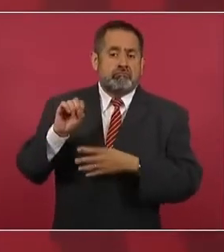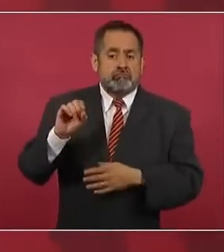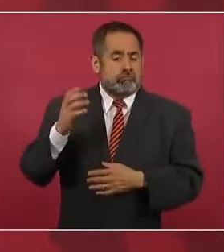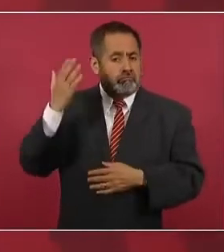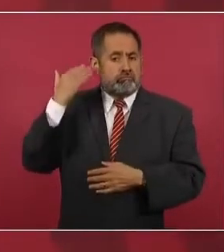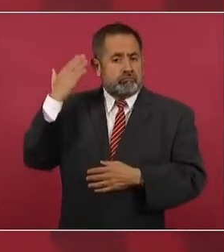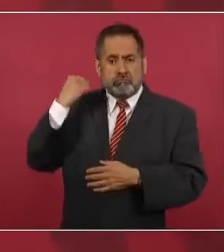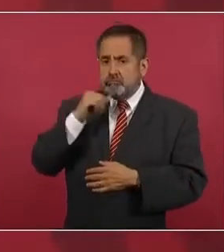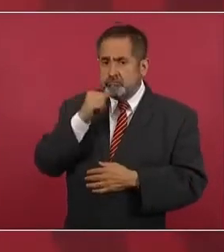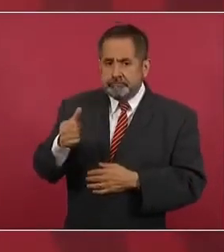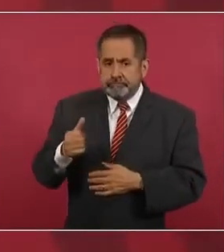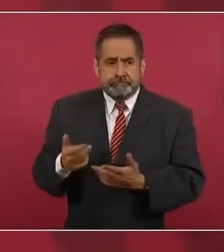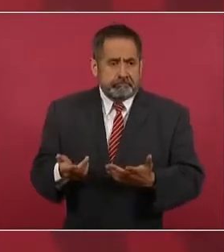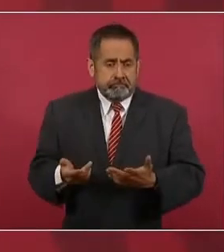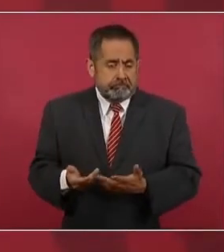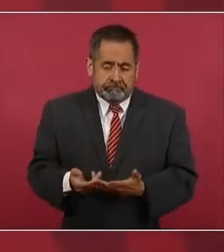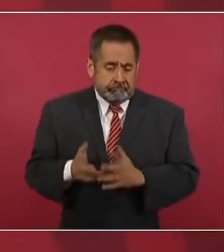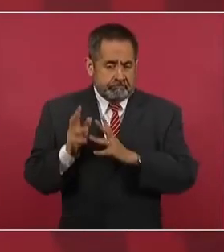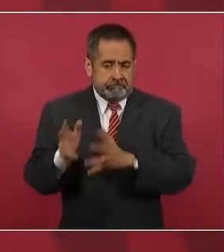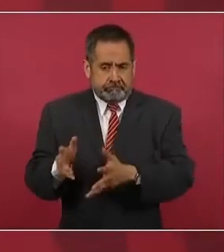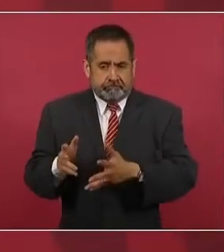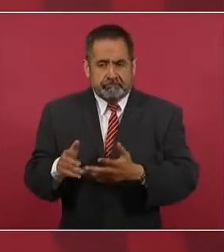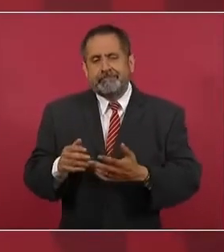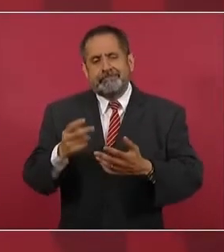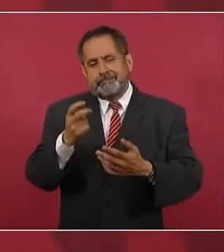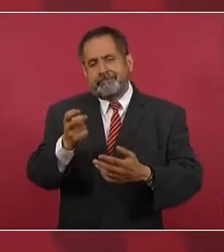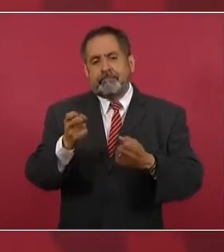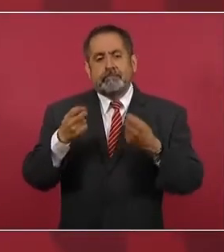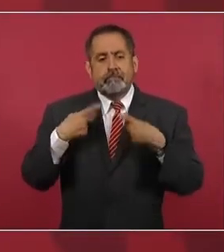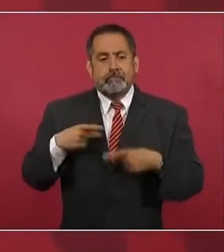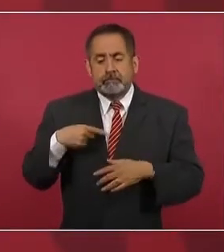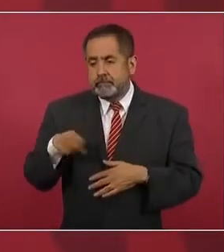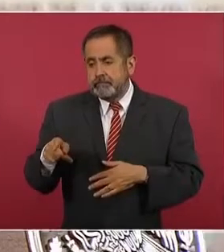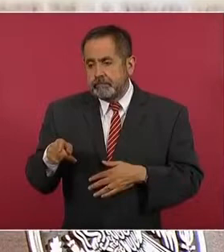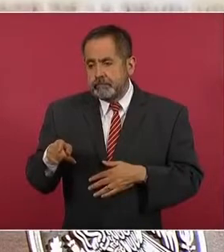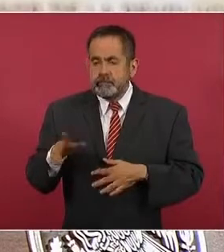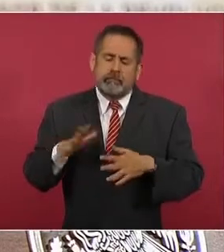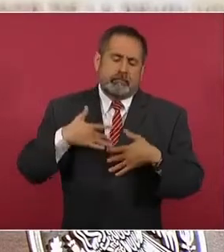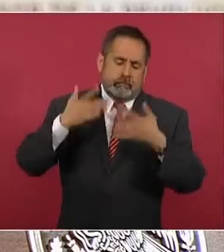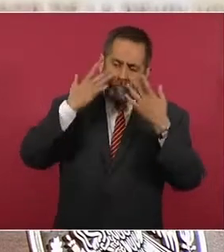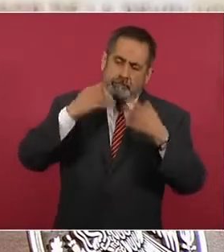ascender en la escala social. Por eso mucha gente abandonó el país